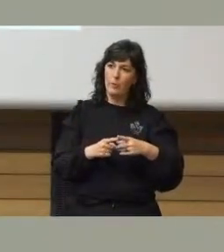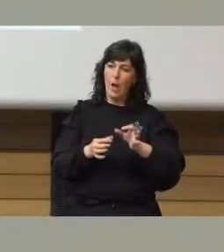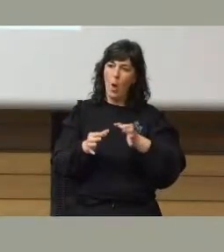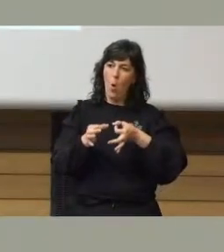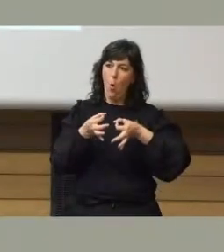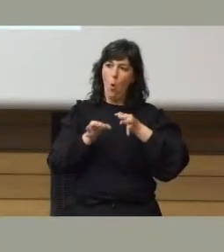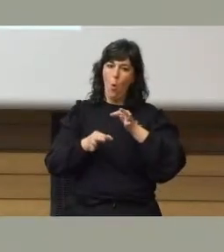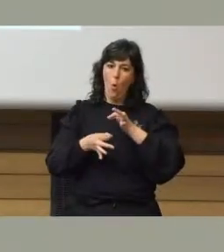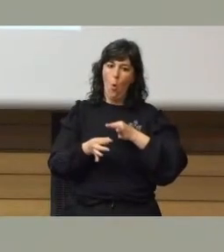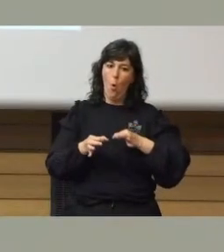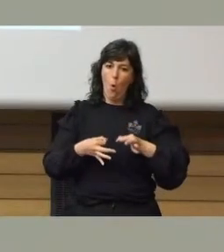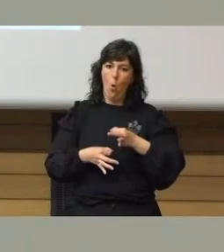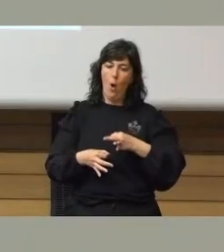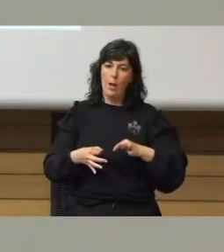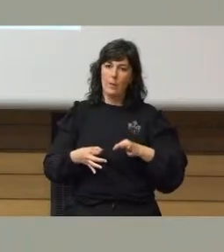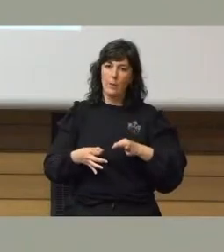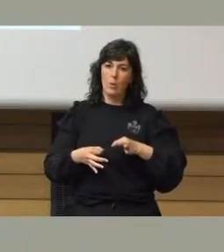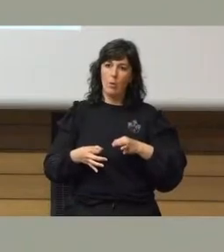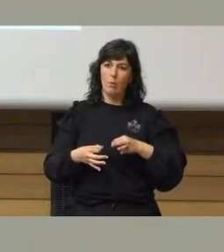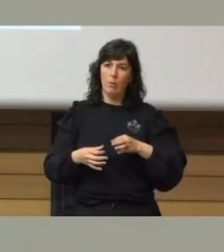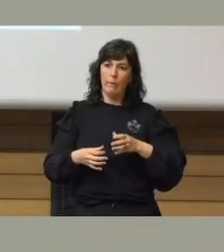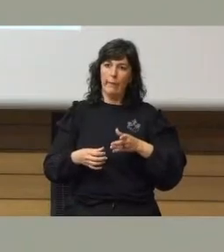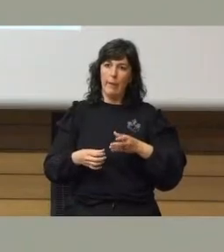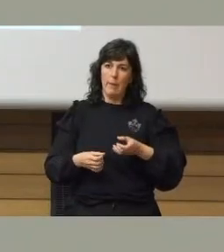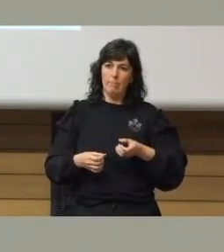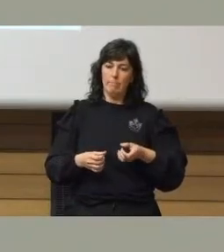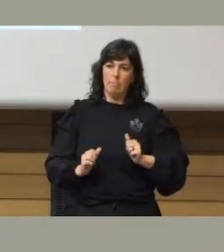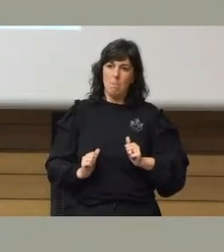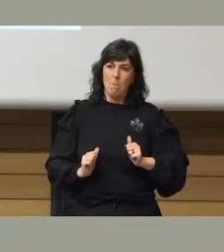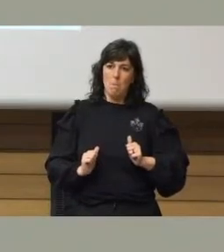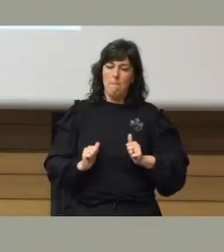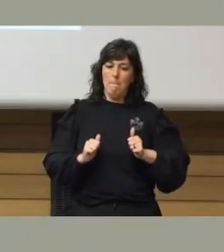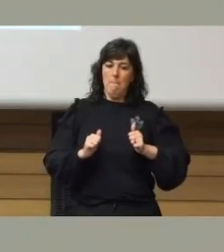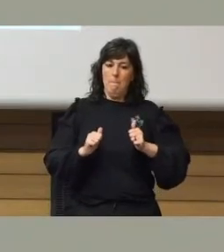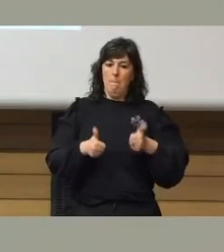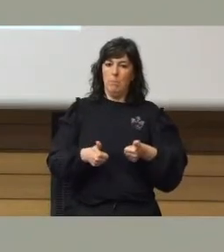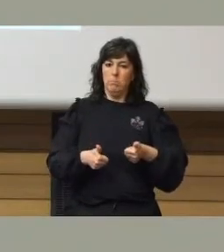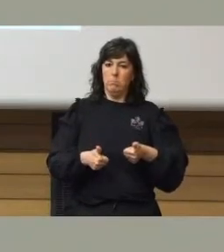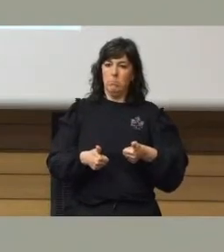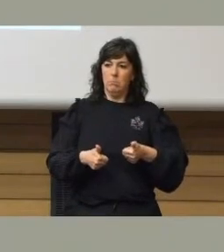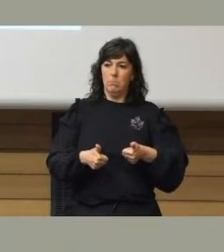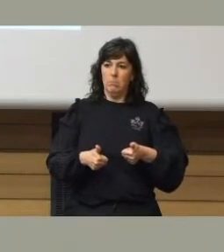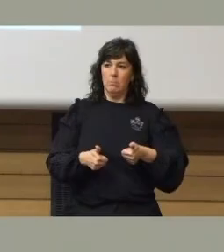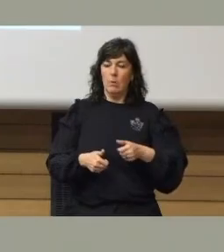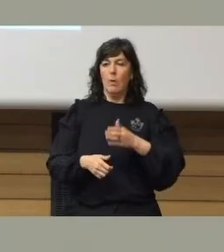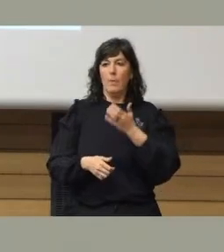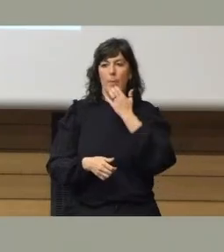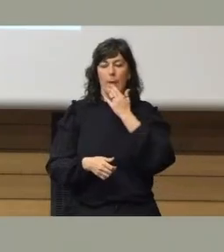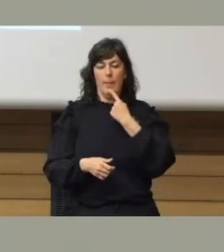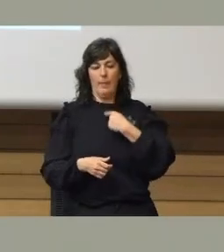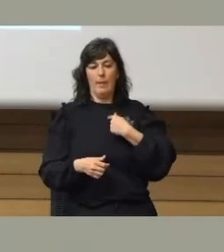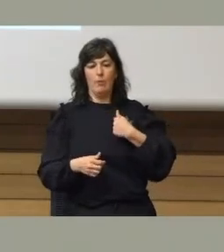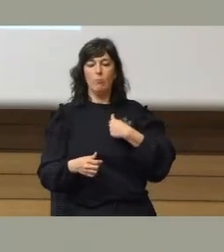decir, me ha activado la serotonina, la dopamina. Si no los manejamos, diré, pues yo me he encontrado relajado, me he encontrado activo, me he